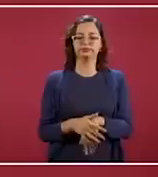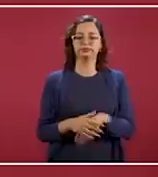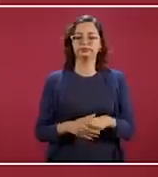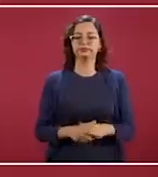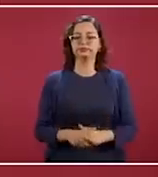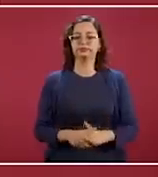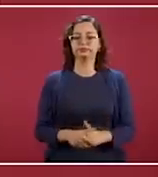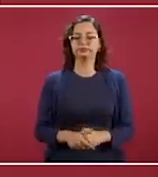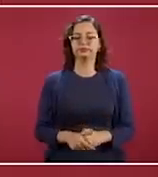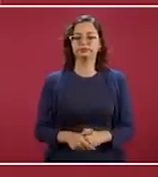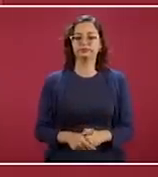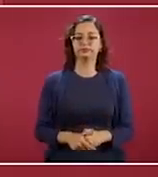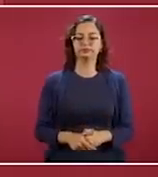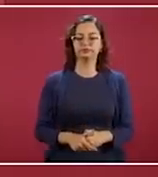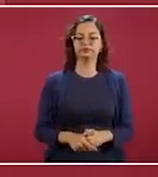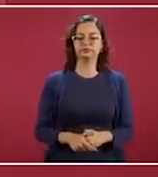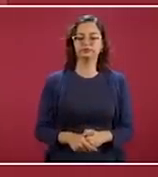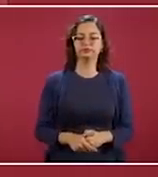llevaba